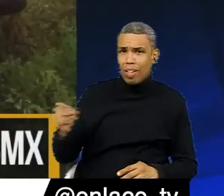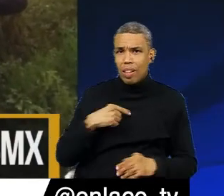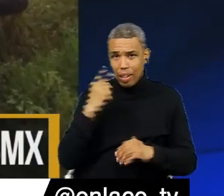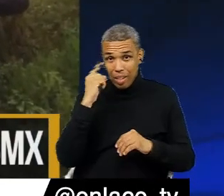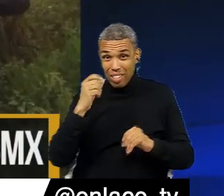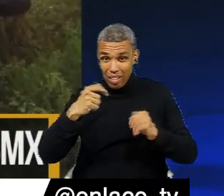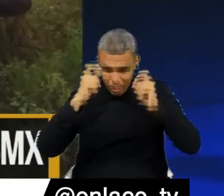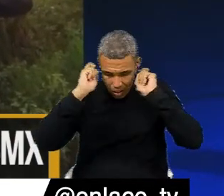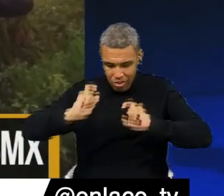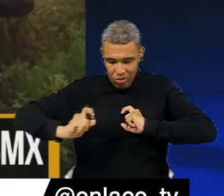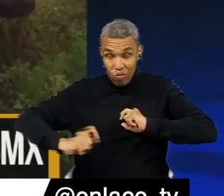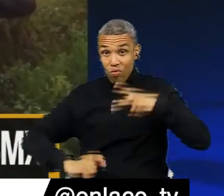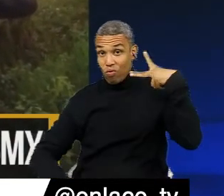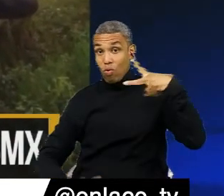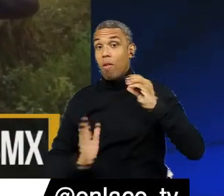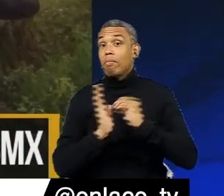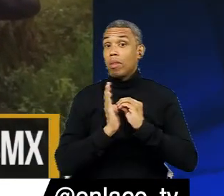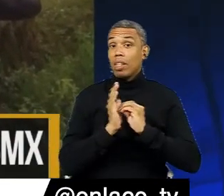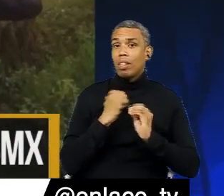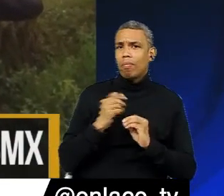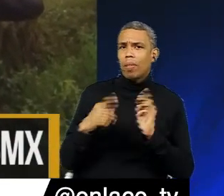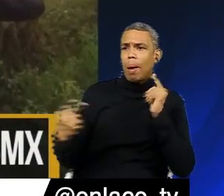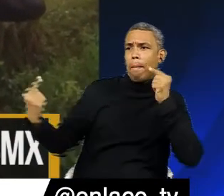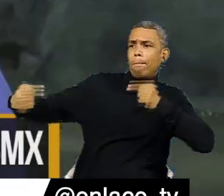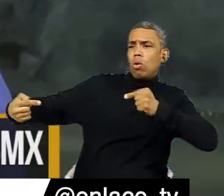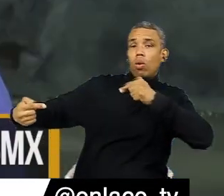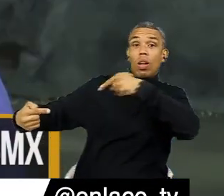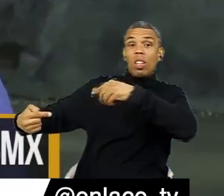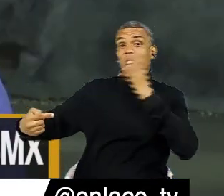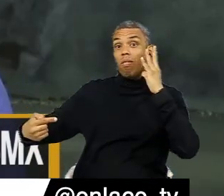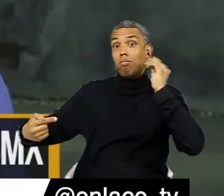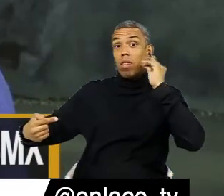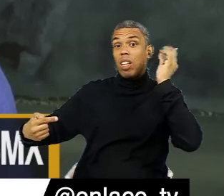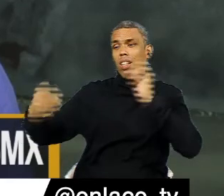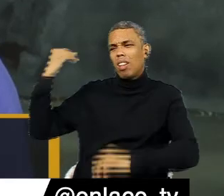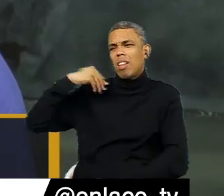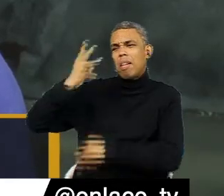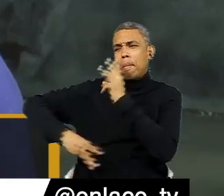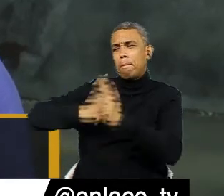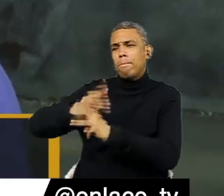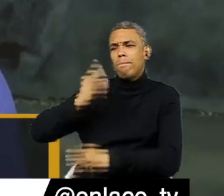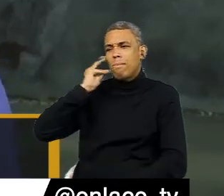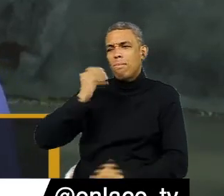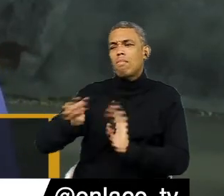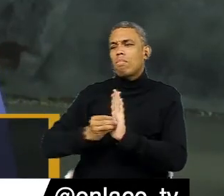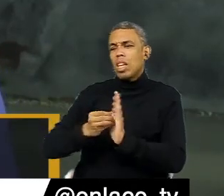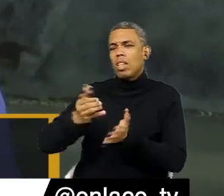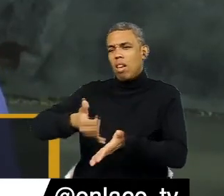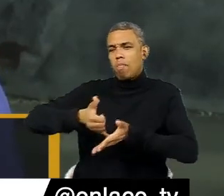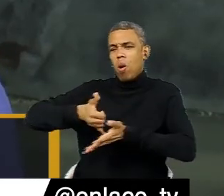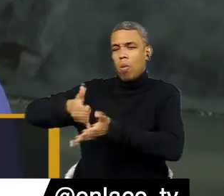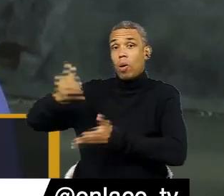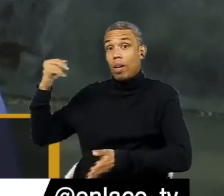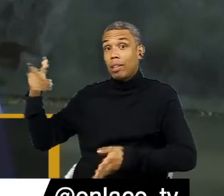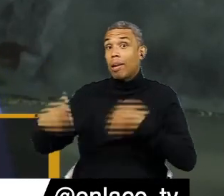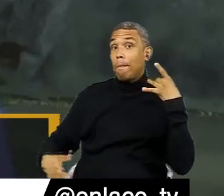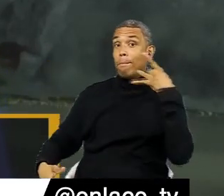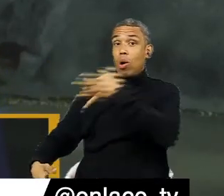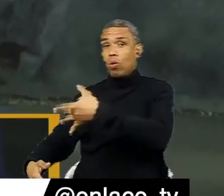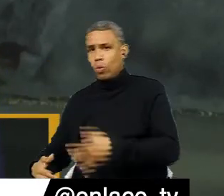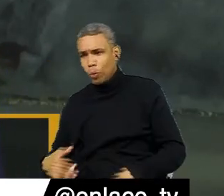ganándole a una campeona mundial. Una niña muy muy entregada al BMX, respira y